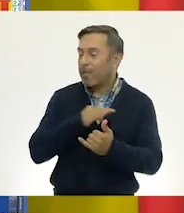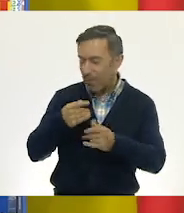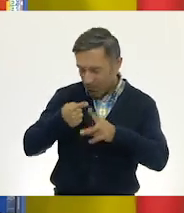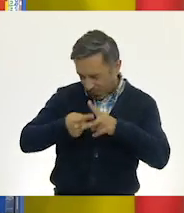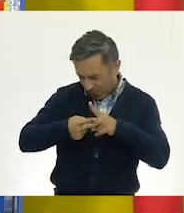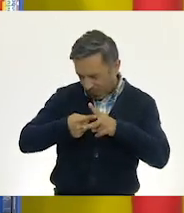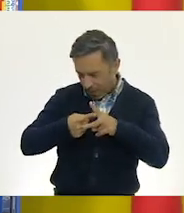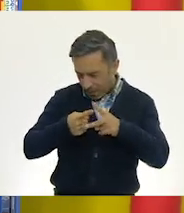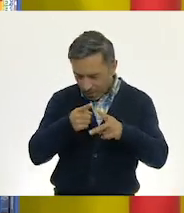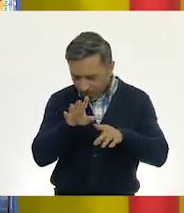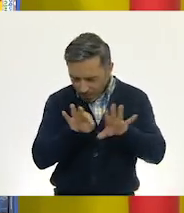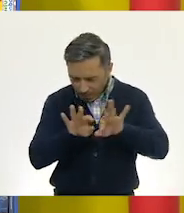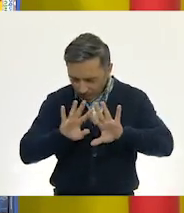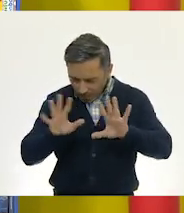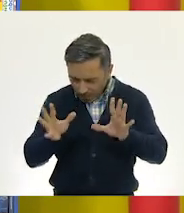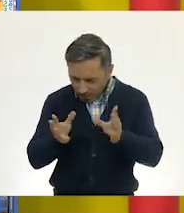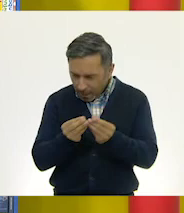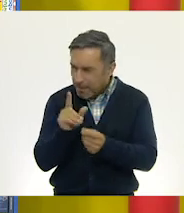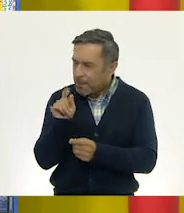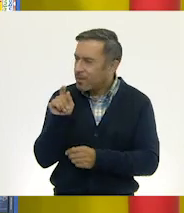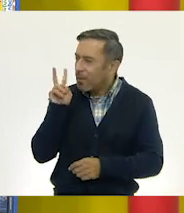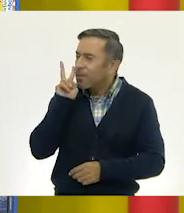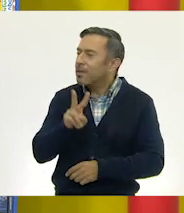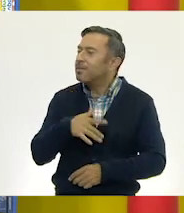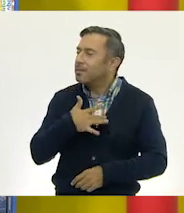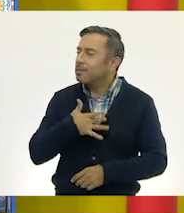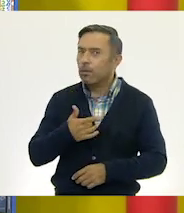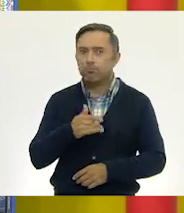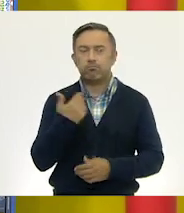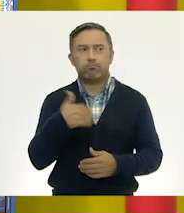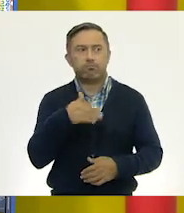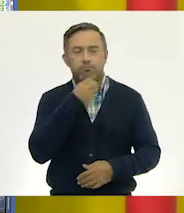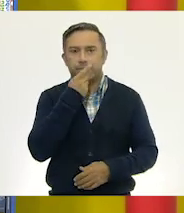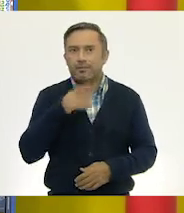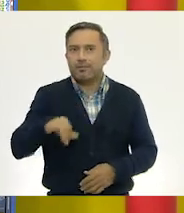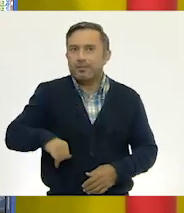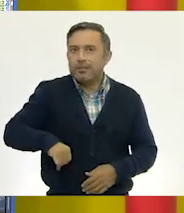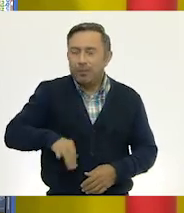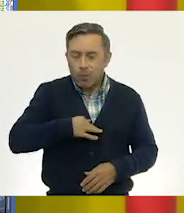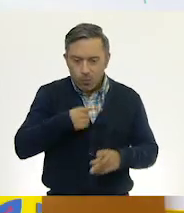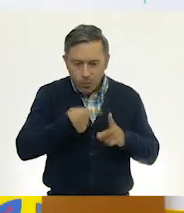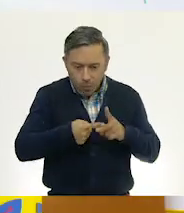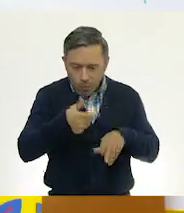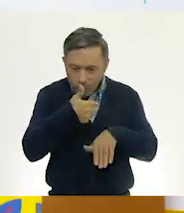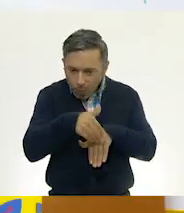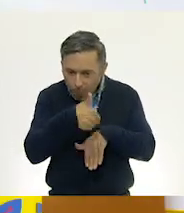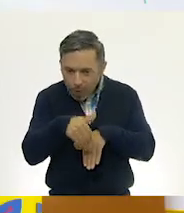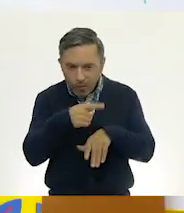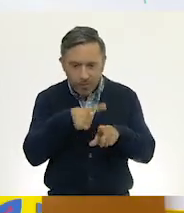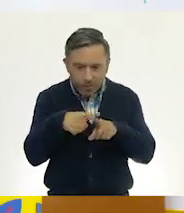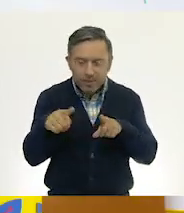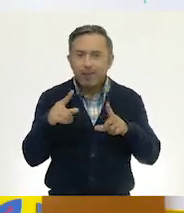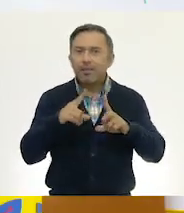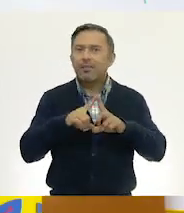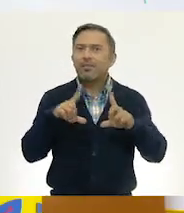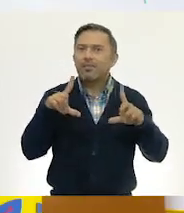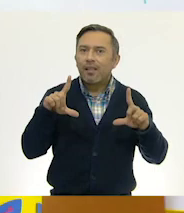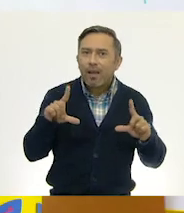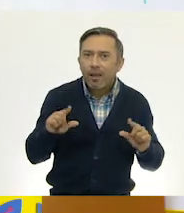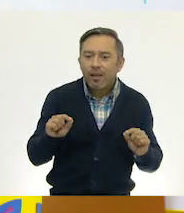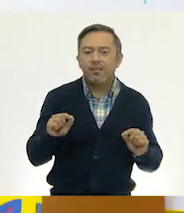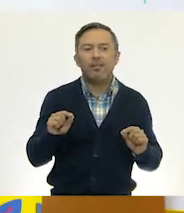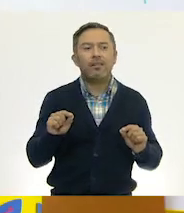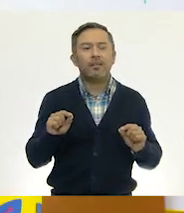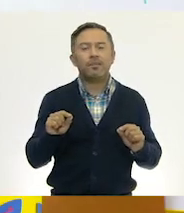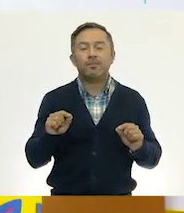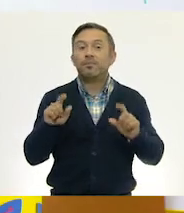muy entretenido, muy interesante descubrir todo lo que se puede hacer con los números. Con los números, con las tarjetas, con